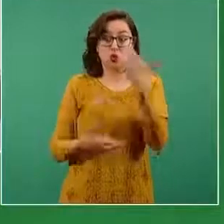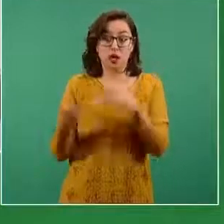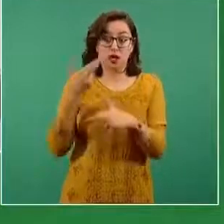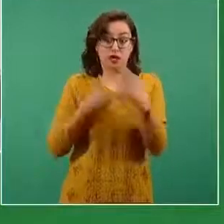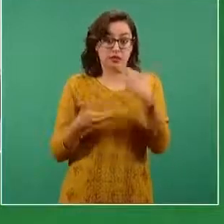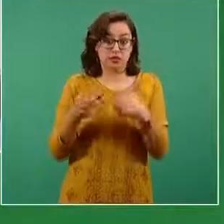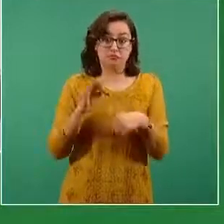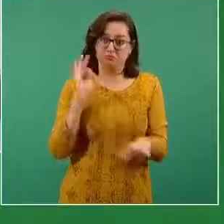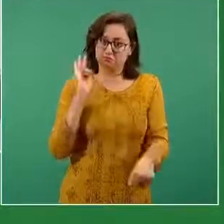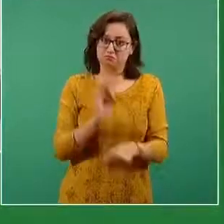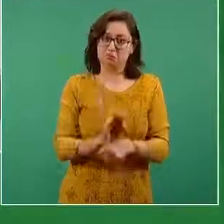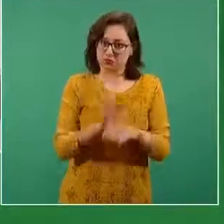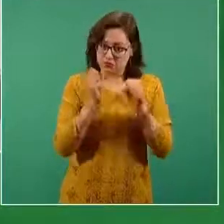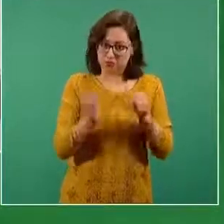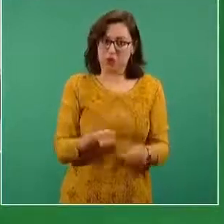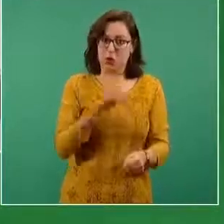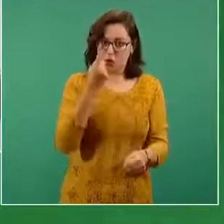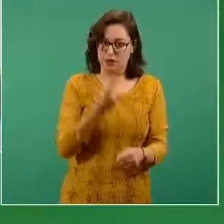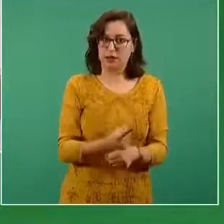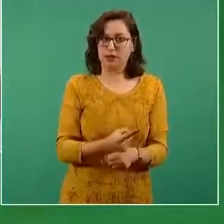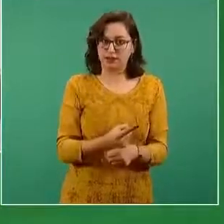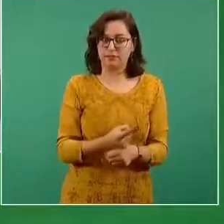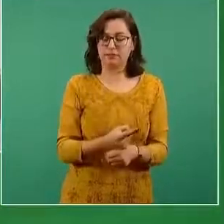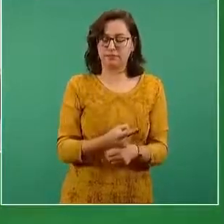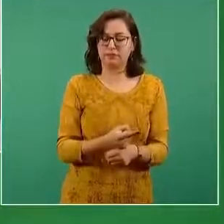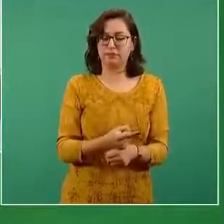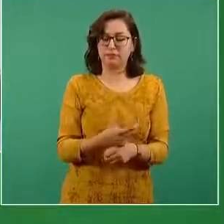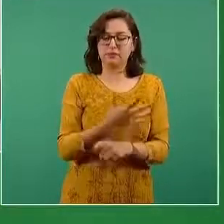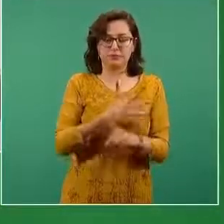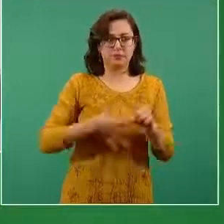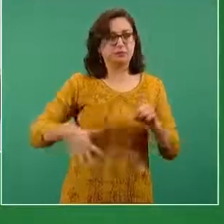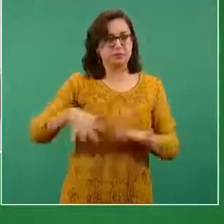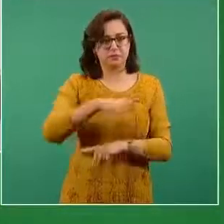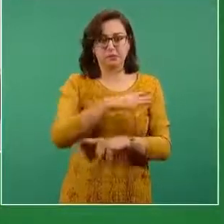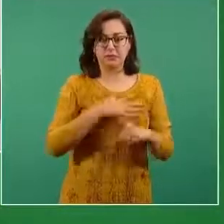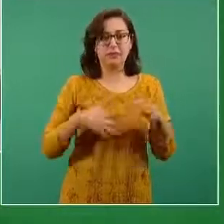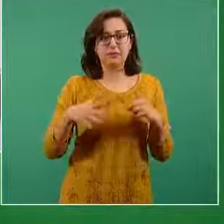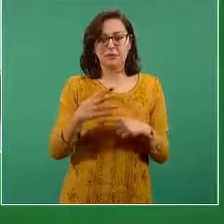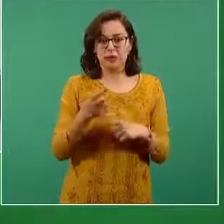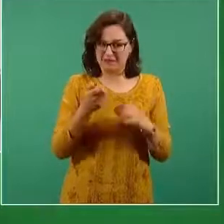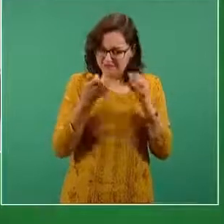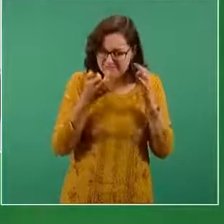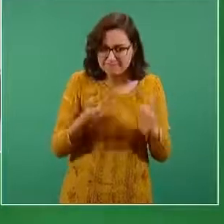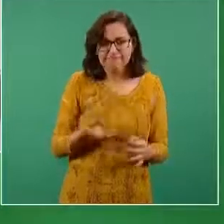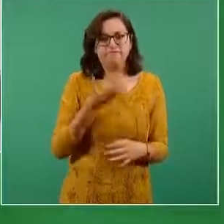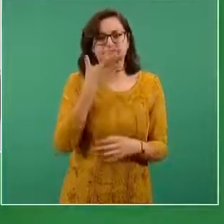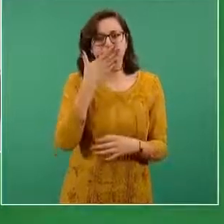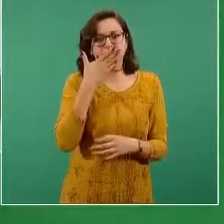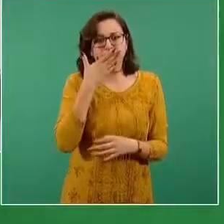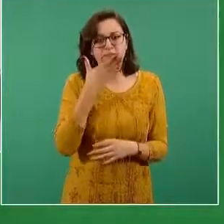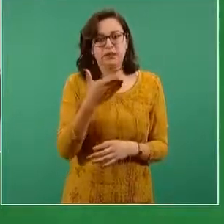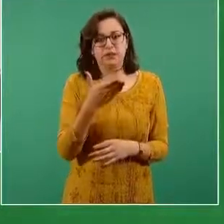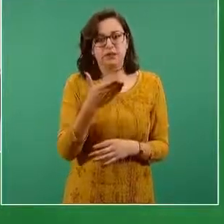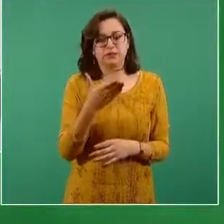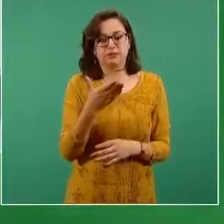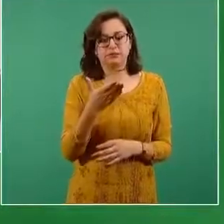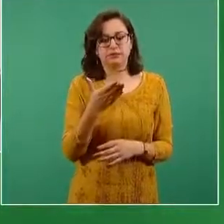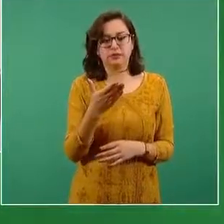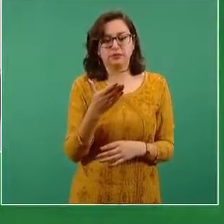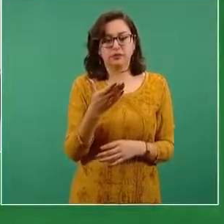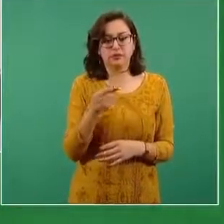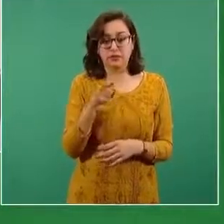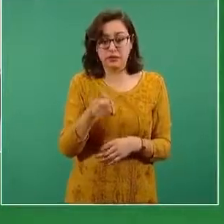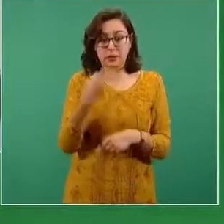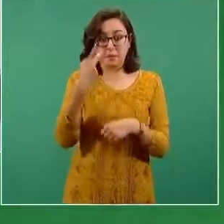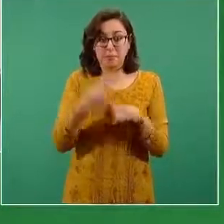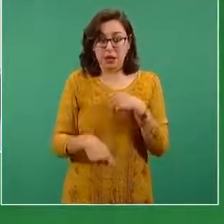grandes condiciones de seguridad, las condiciones de seguridad más altas posible, que evitemos que representen